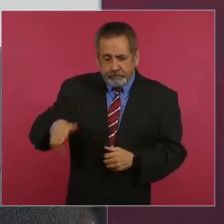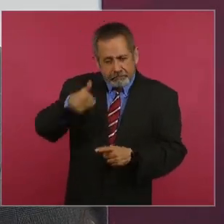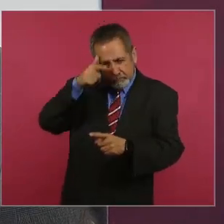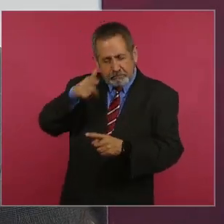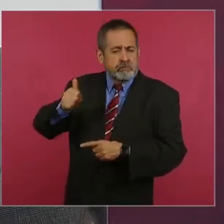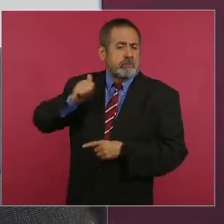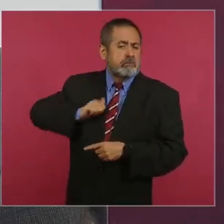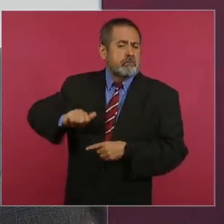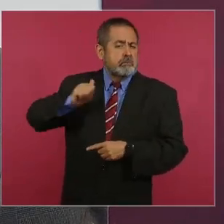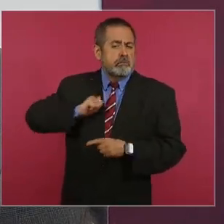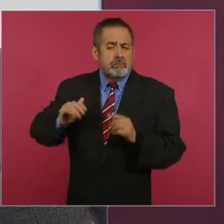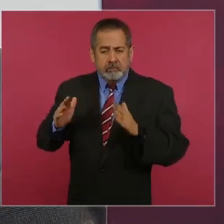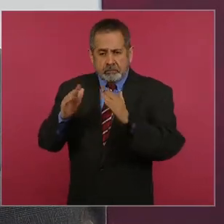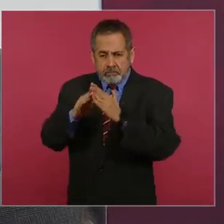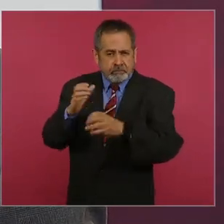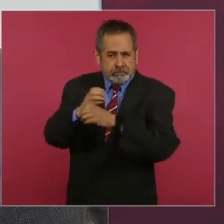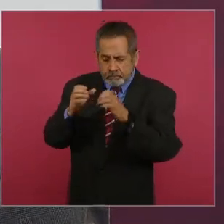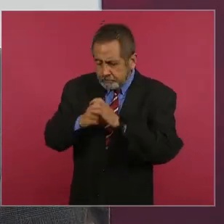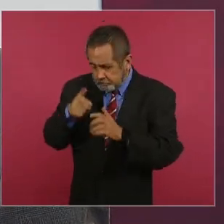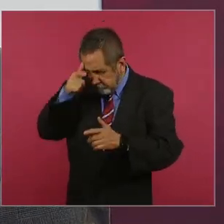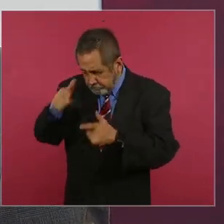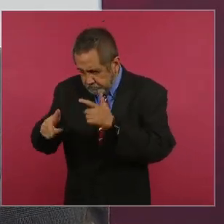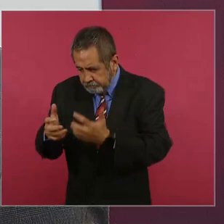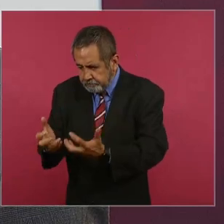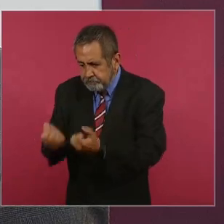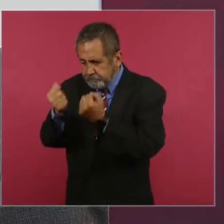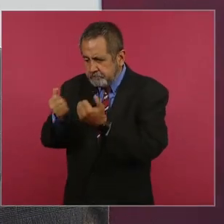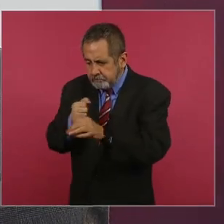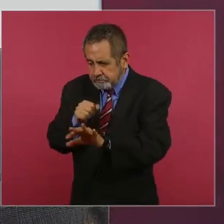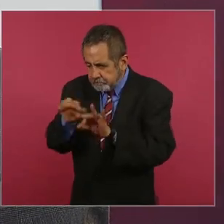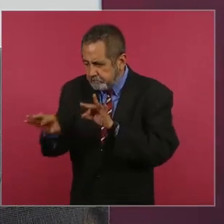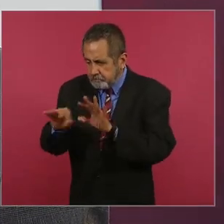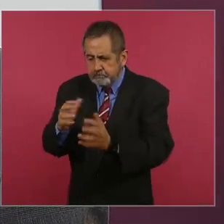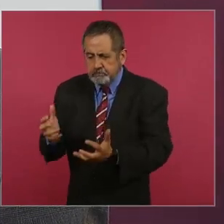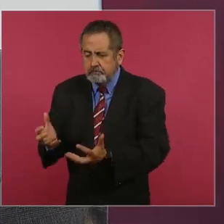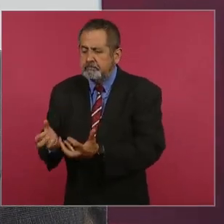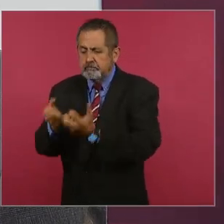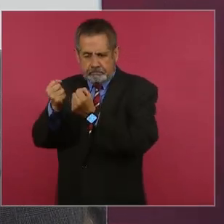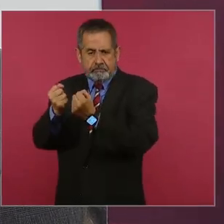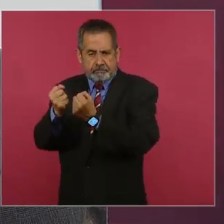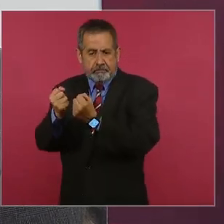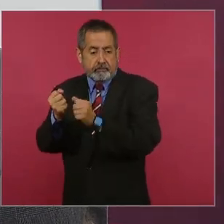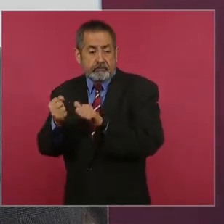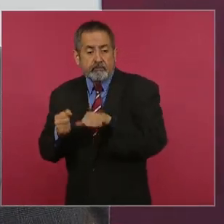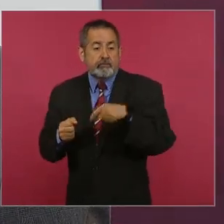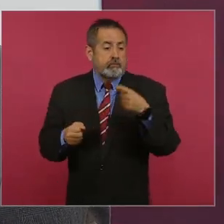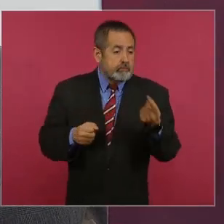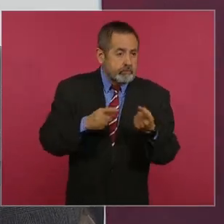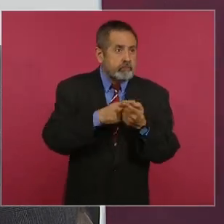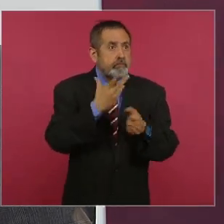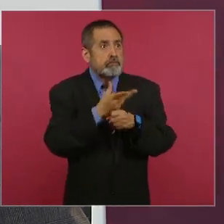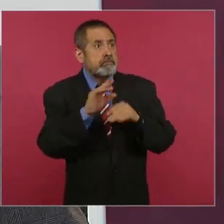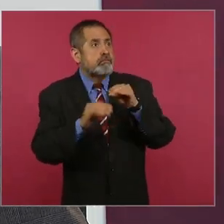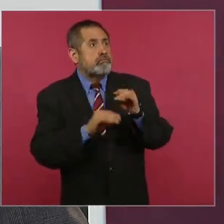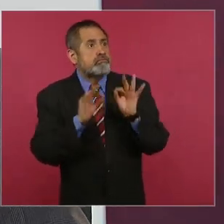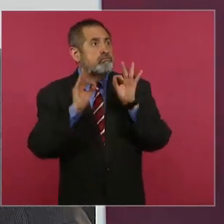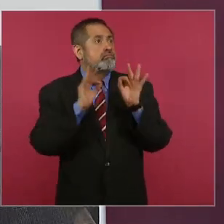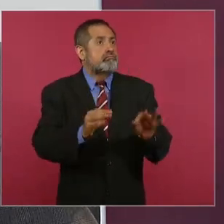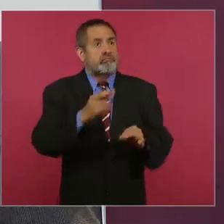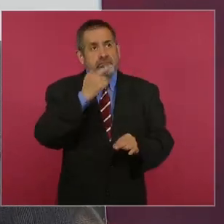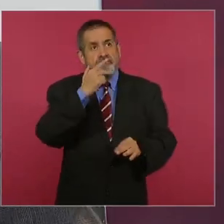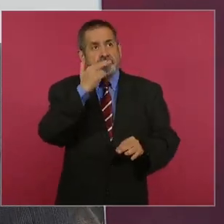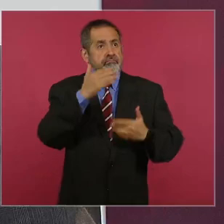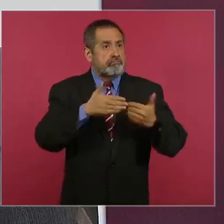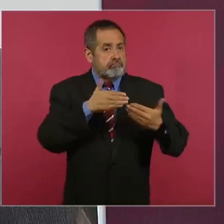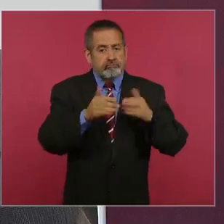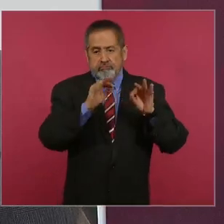arqueológico y la otra el programa de mejoramiento de zonas arqueológicas. En la primera vertiente, hasta